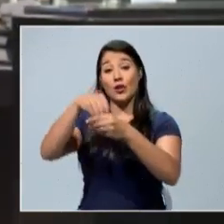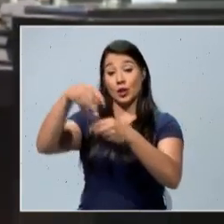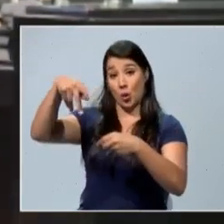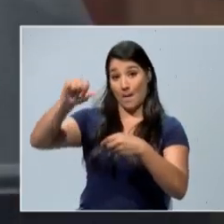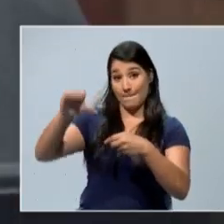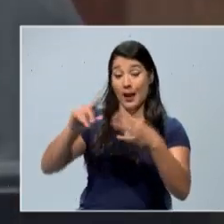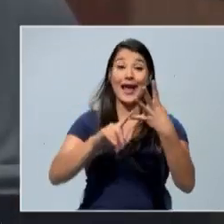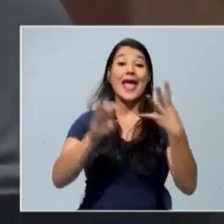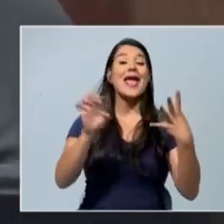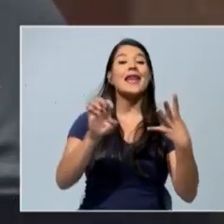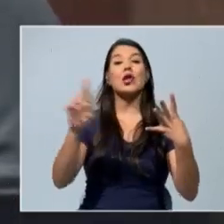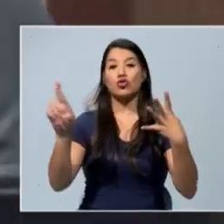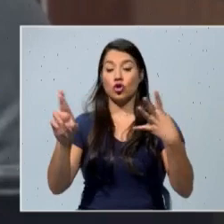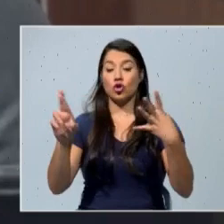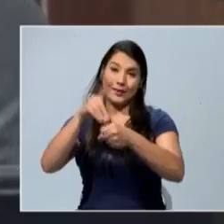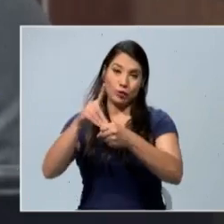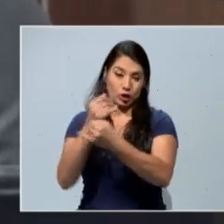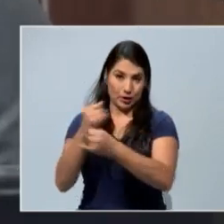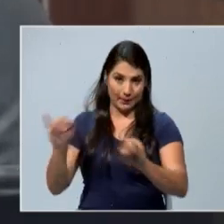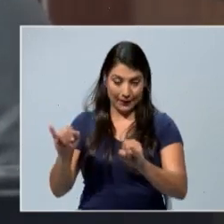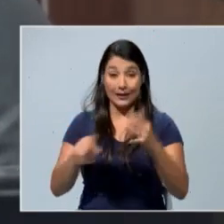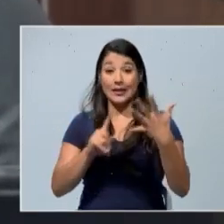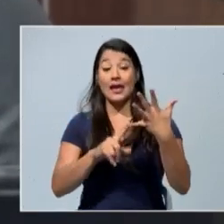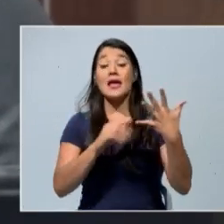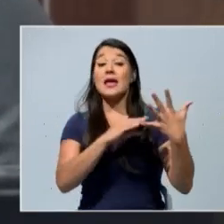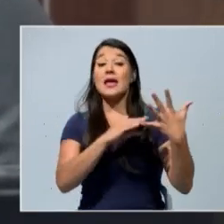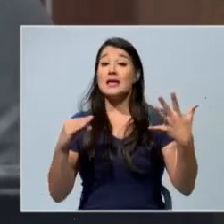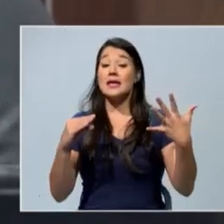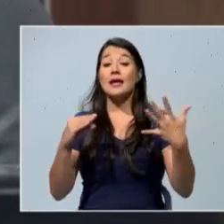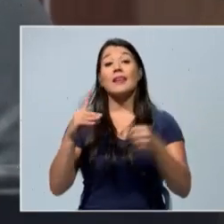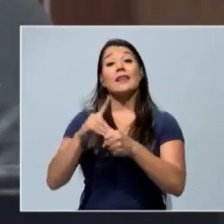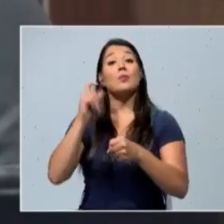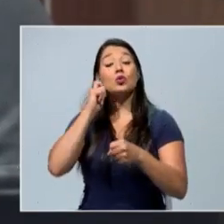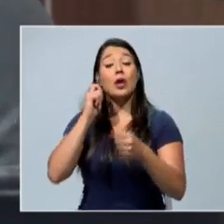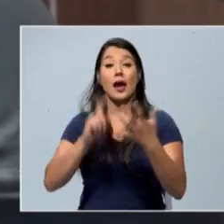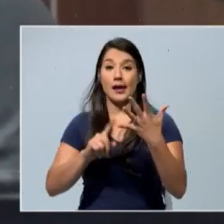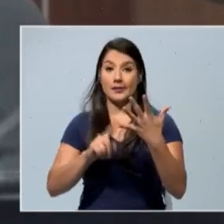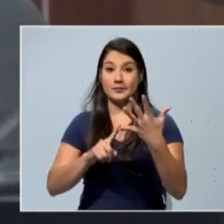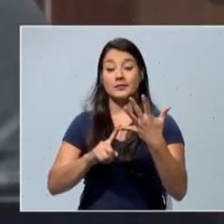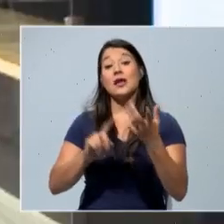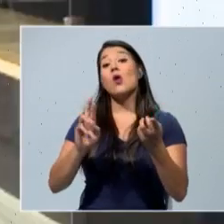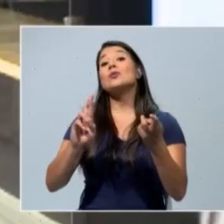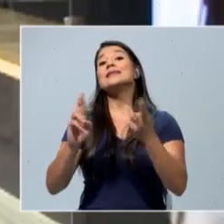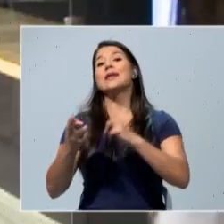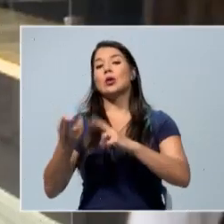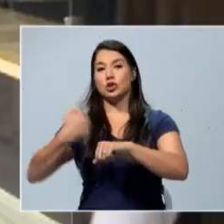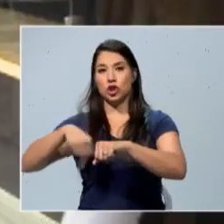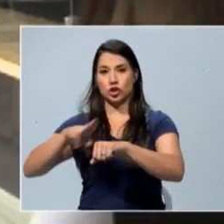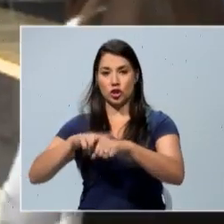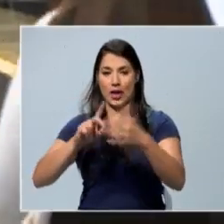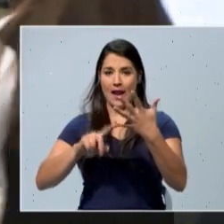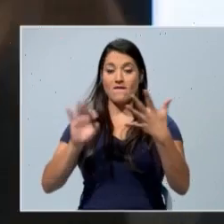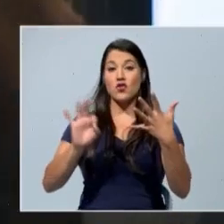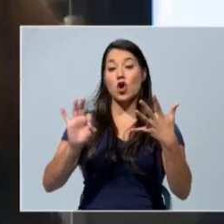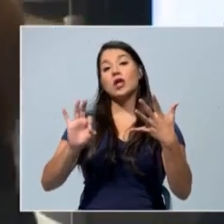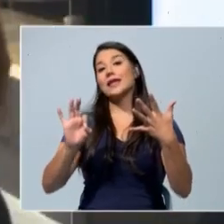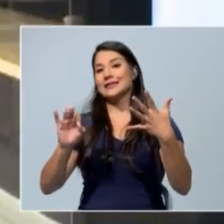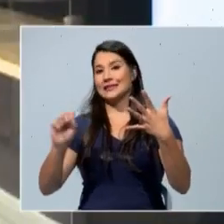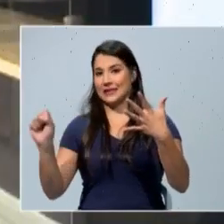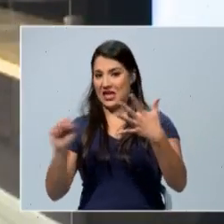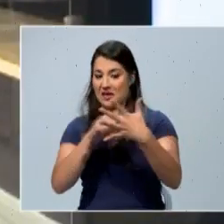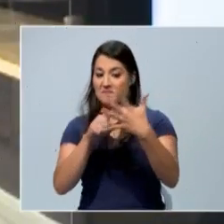Eric Rodríguez, diputado independiente, y la diputada de Restauración Nacional, Floria Segreda. Hay